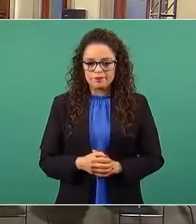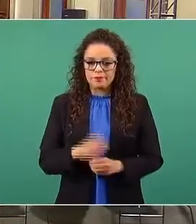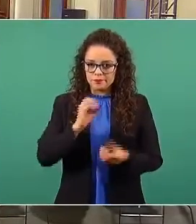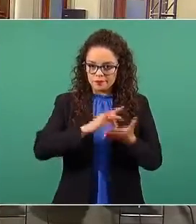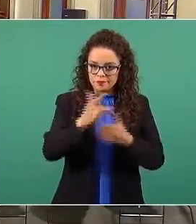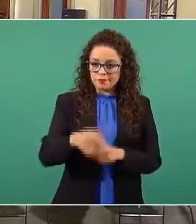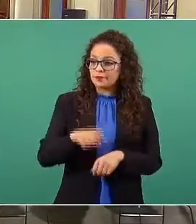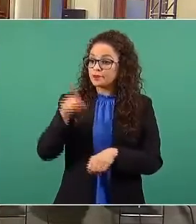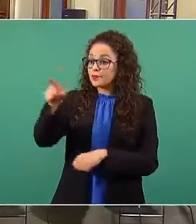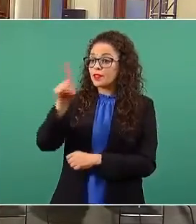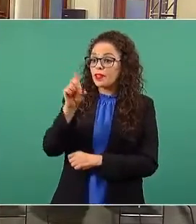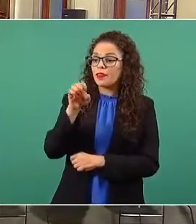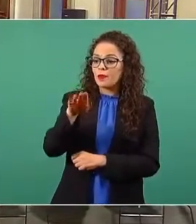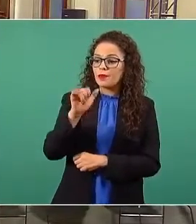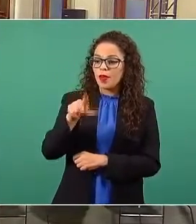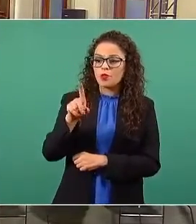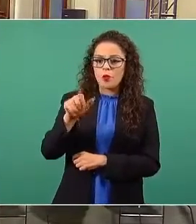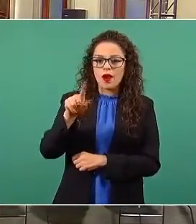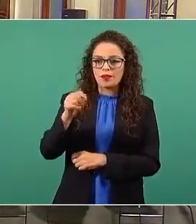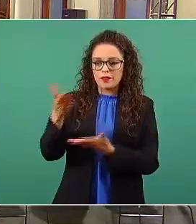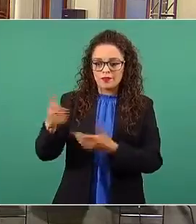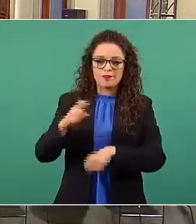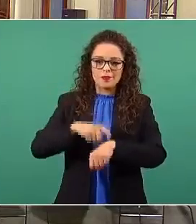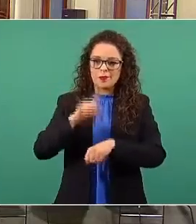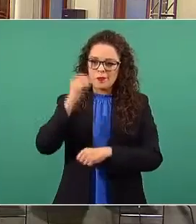pero tratemos de optimizarlo.